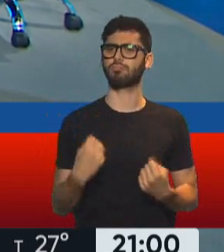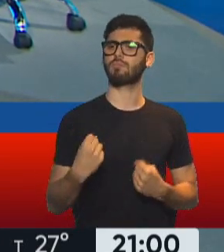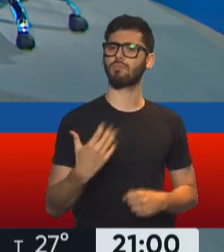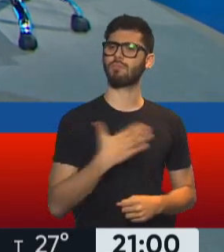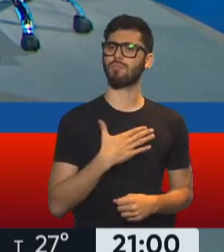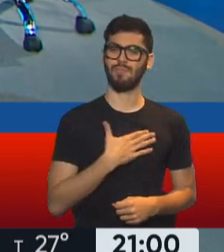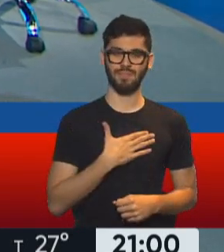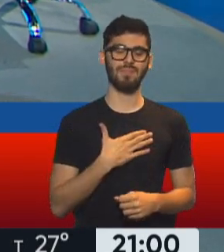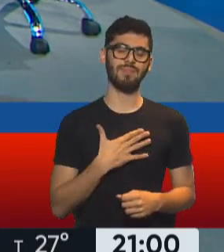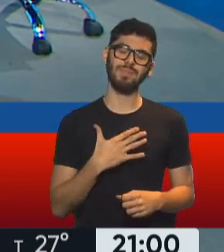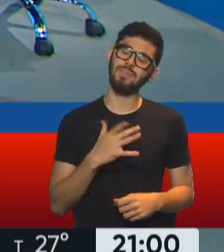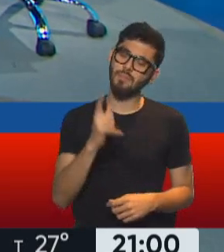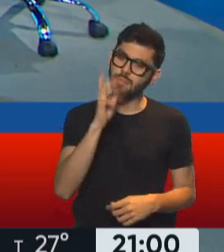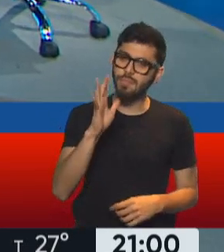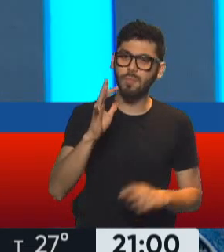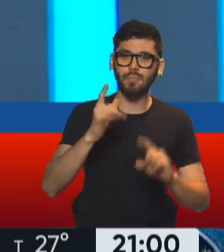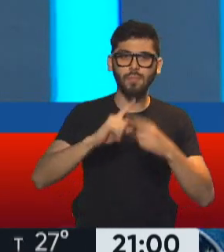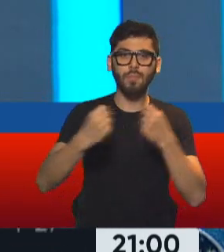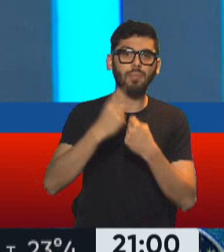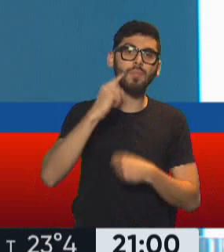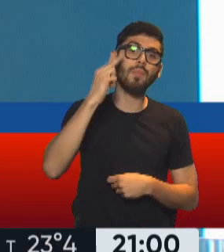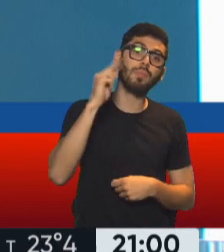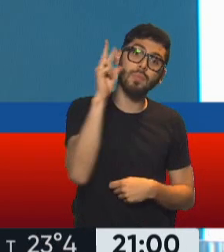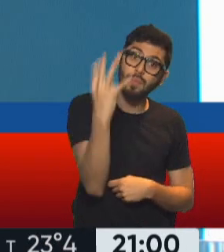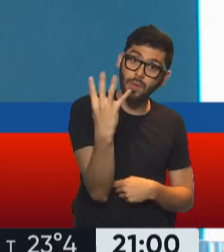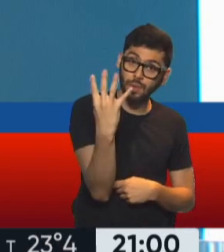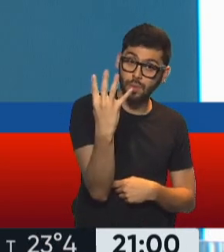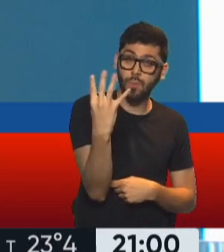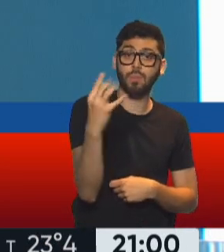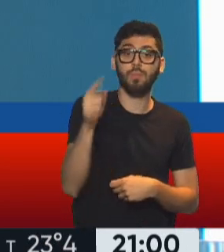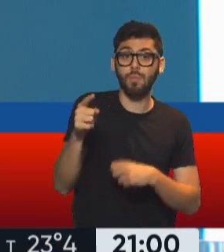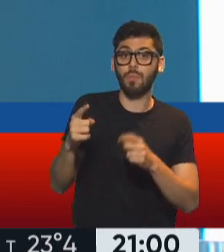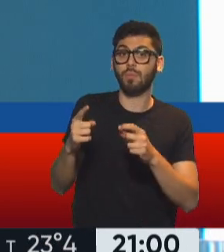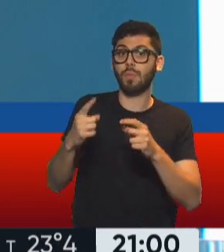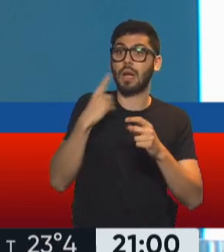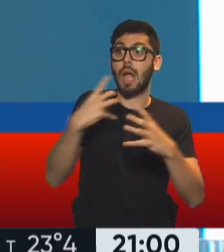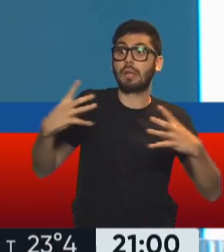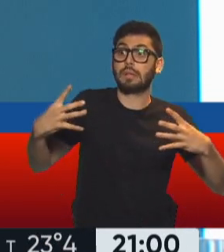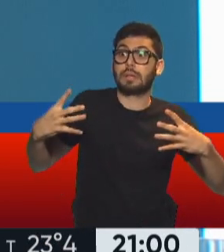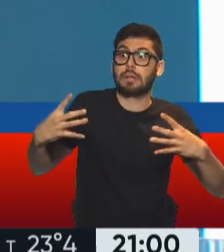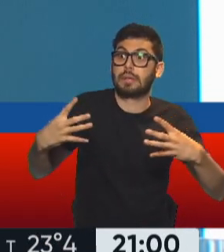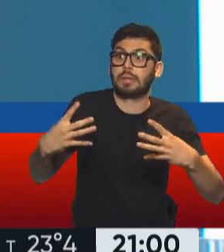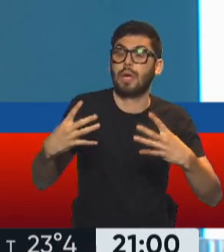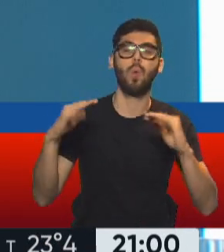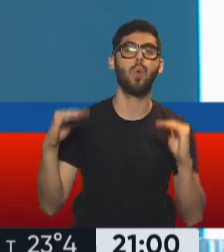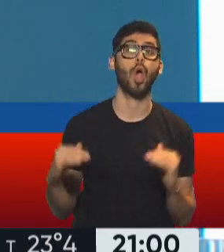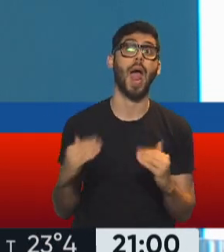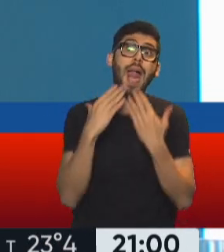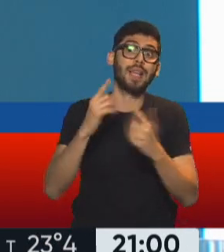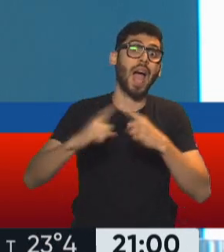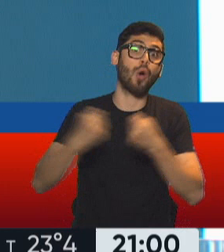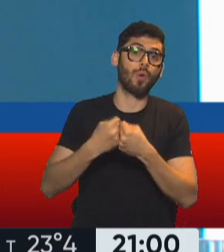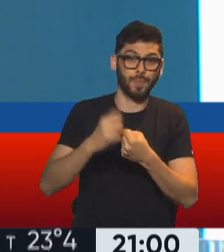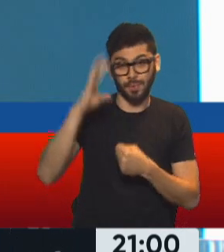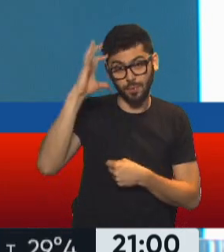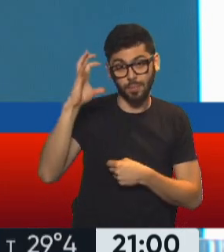Yo como creo que herramienta. el tratado de 1984 fue el que alejó definitivamente el peligro de guerra entre los dos Claro. países. Recordemos que hubo un paso por